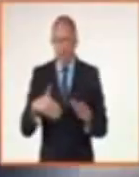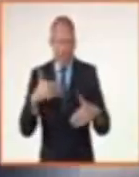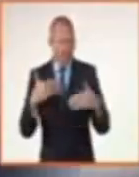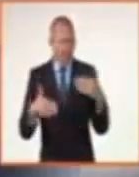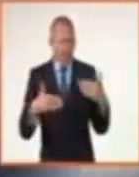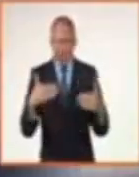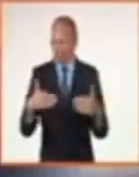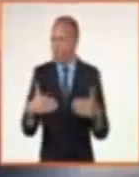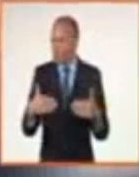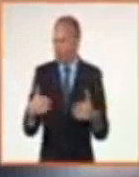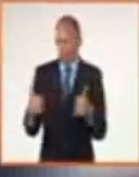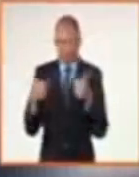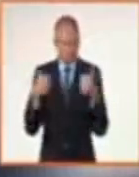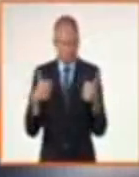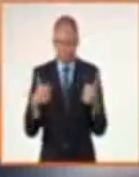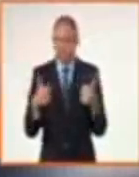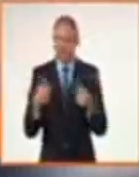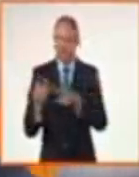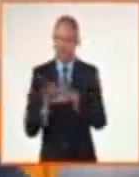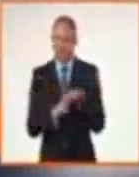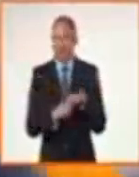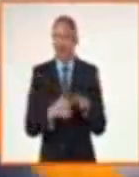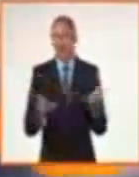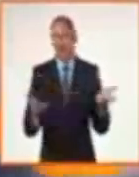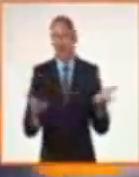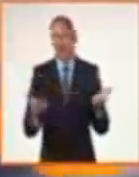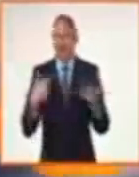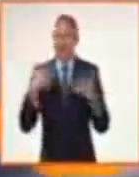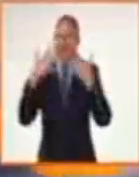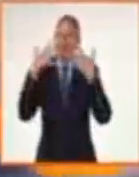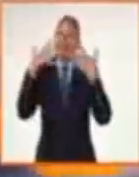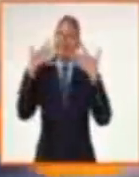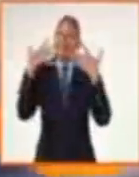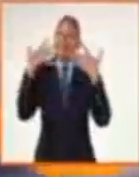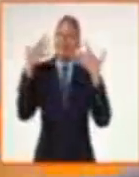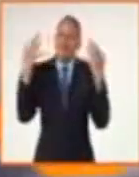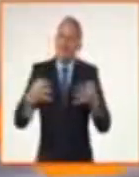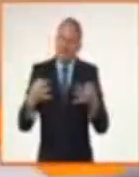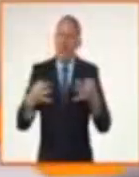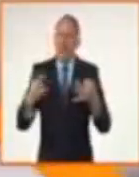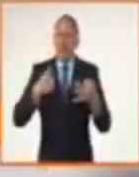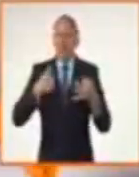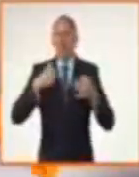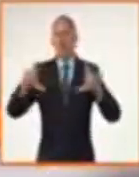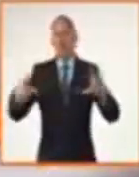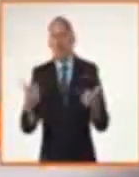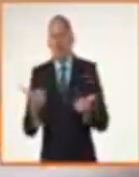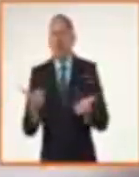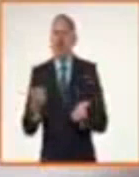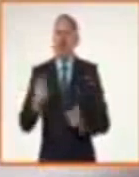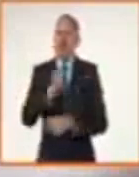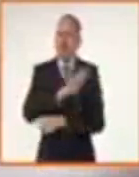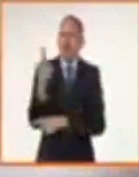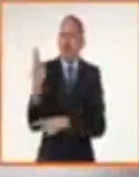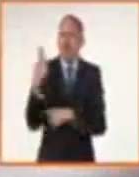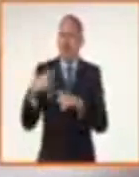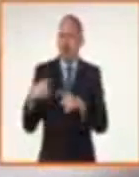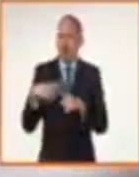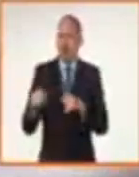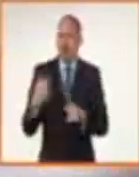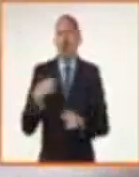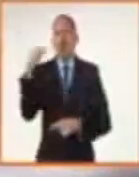quería. Yo me siento feliz porque he cumplido con un deber más de la devolución. Me siento en el bando de